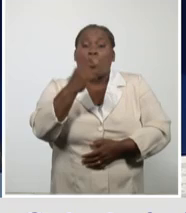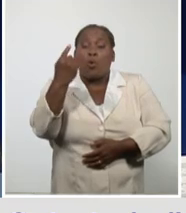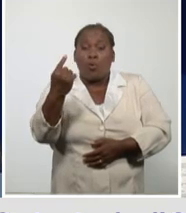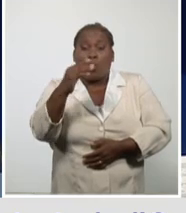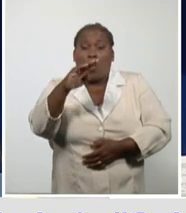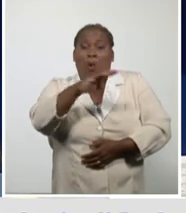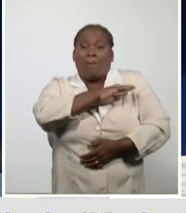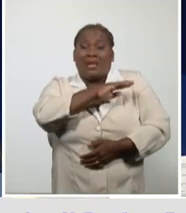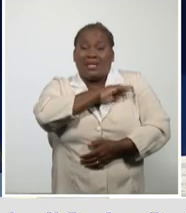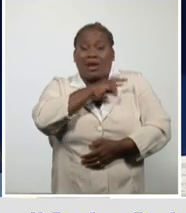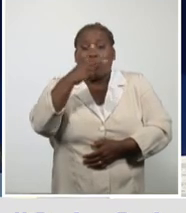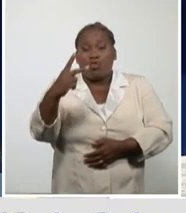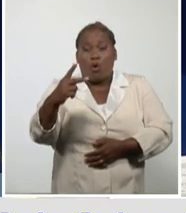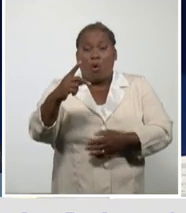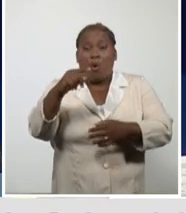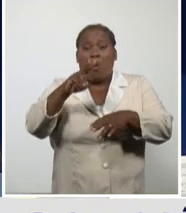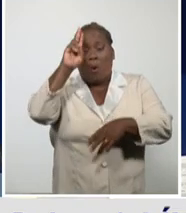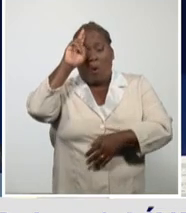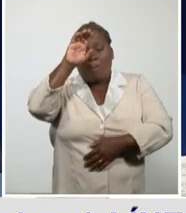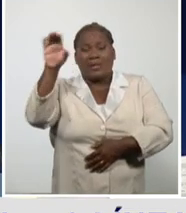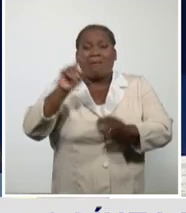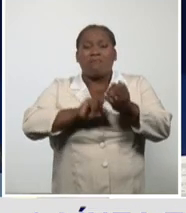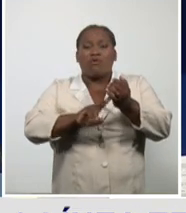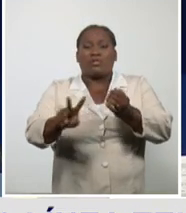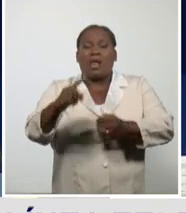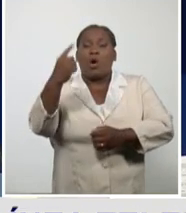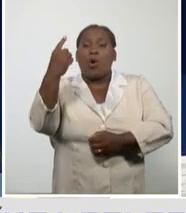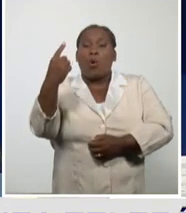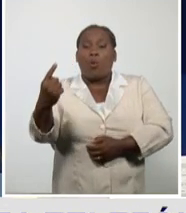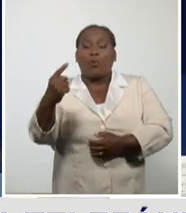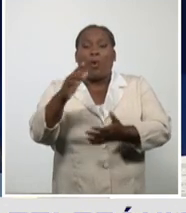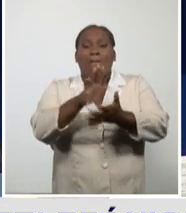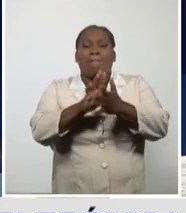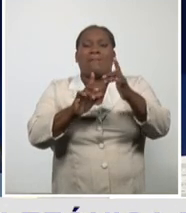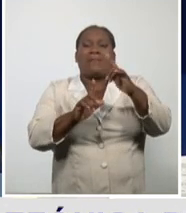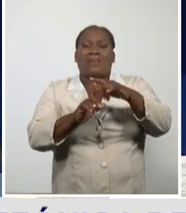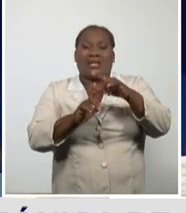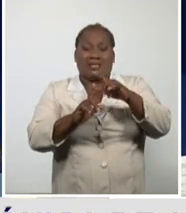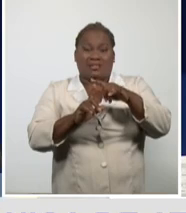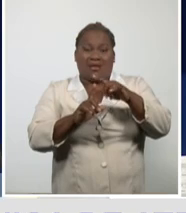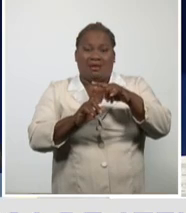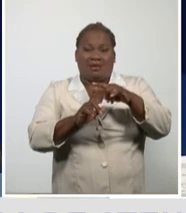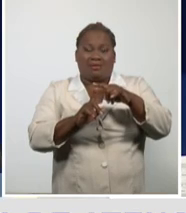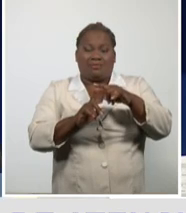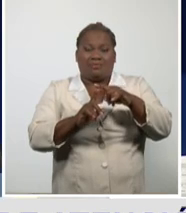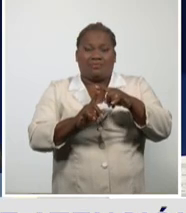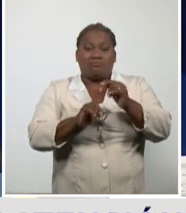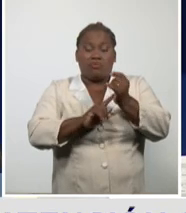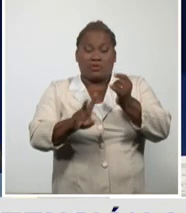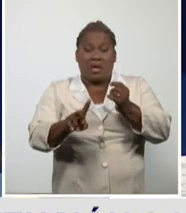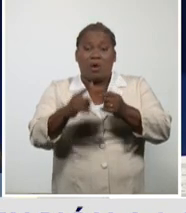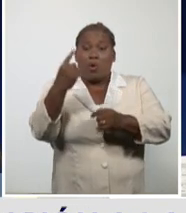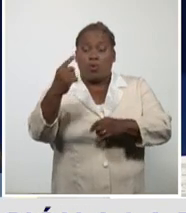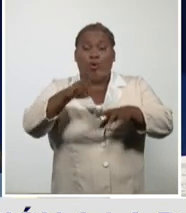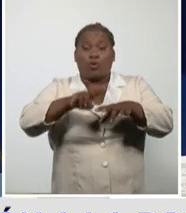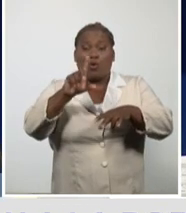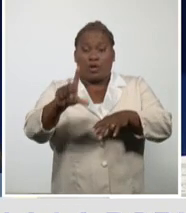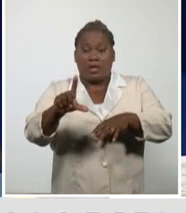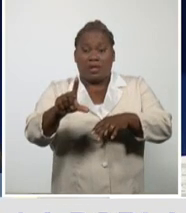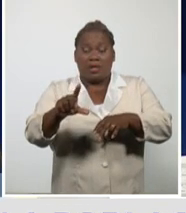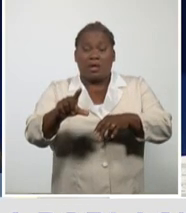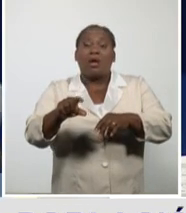Fajardo, 1 se encuentra en el Hospital Mario Muñoz de Matanza, que es de Matanza, y 1 que es de Holguín en el Hospital